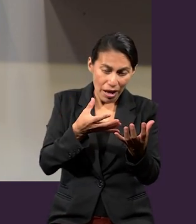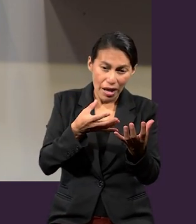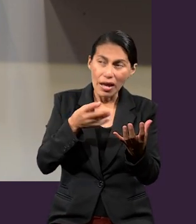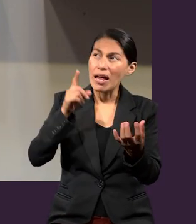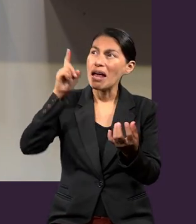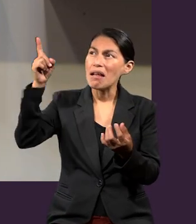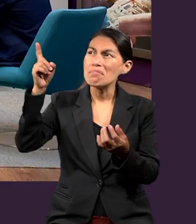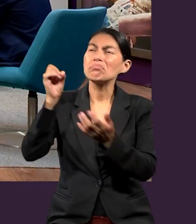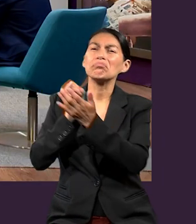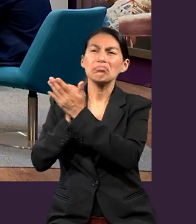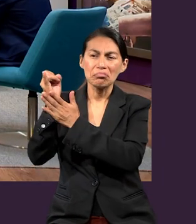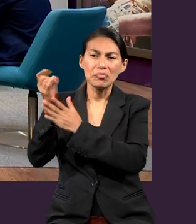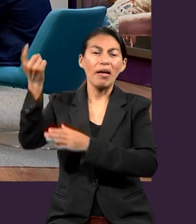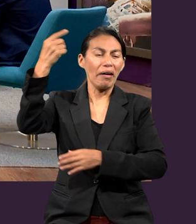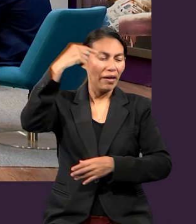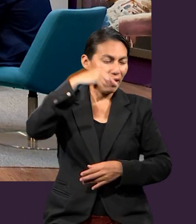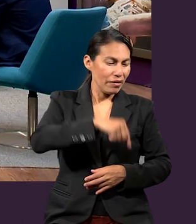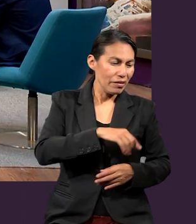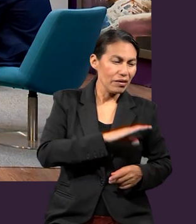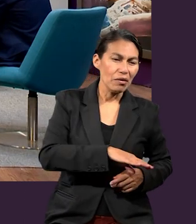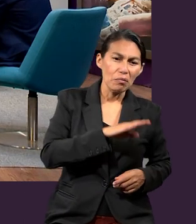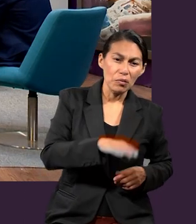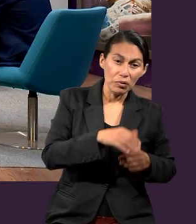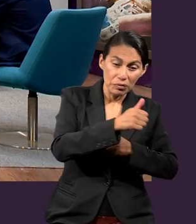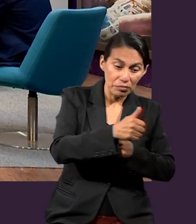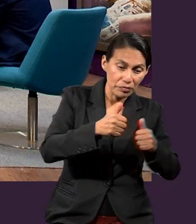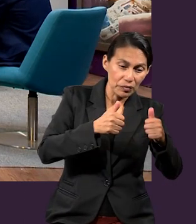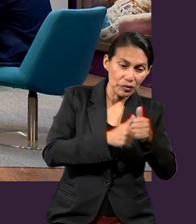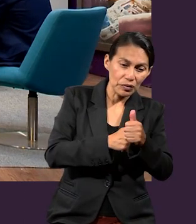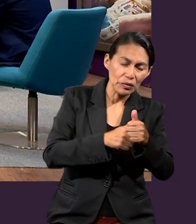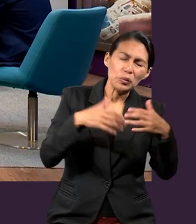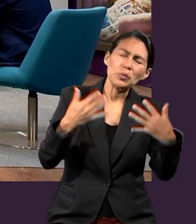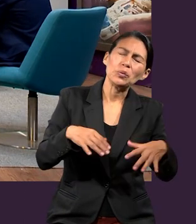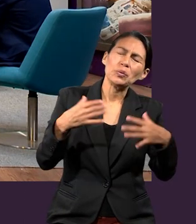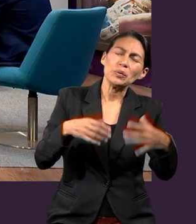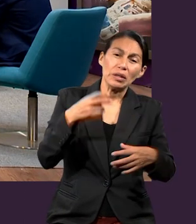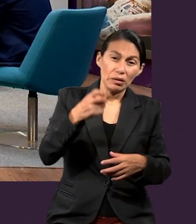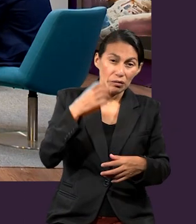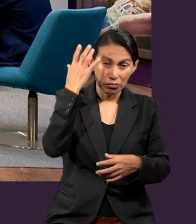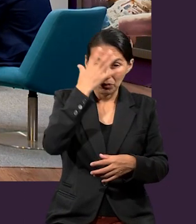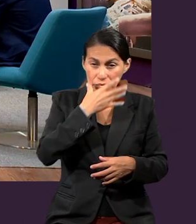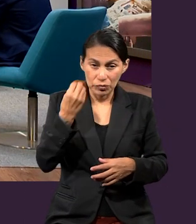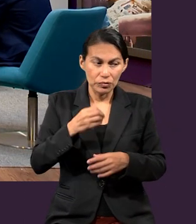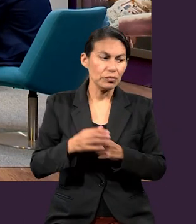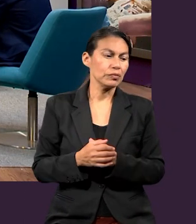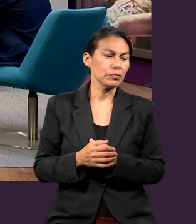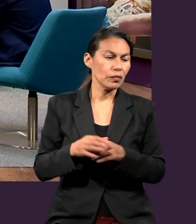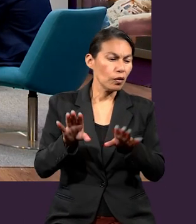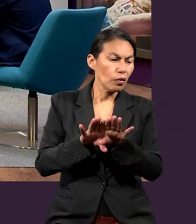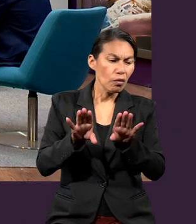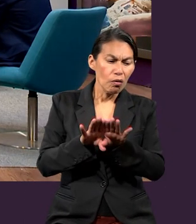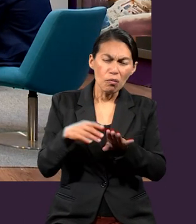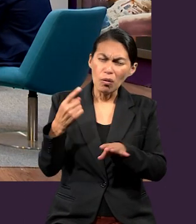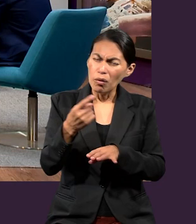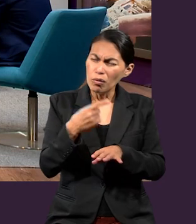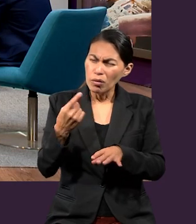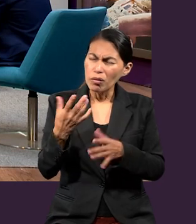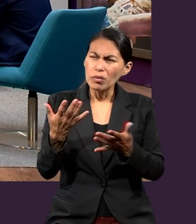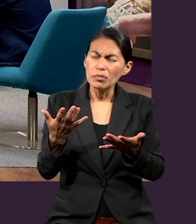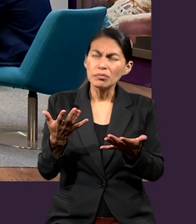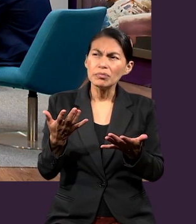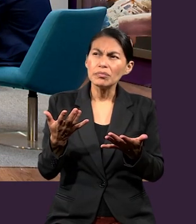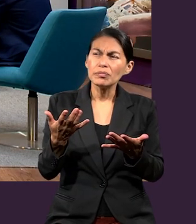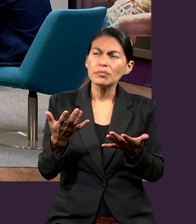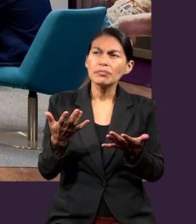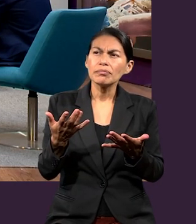para venir a morir con nosotros. Y cómo el Cordero es una representación muy